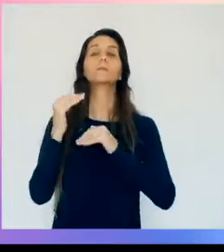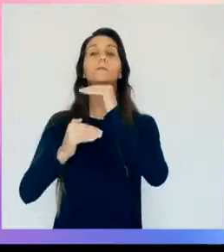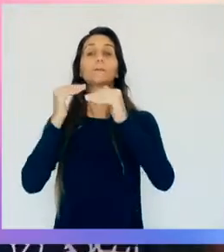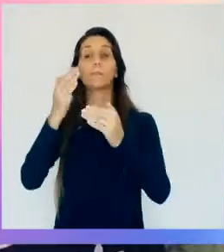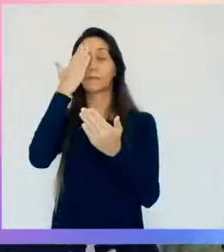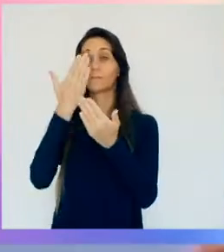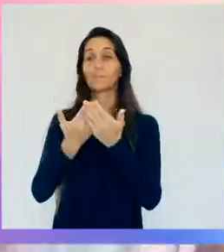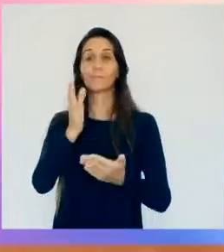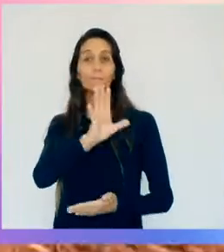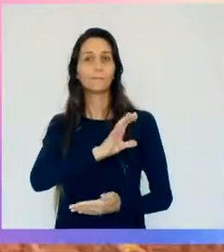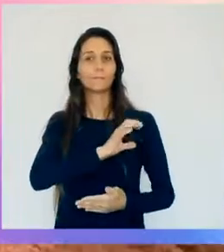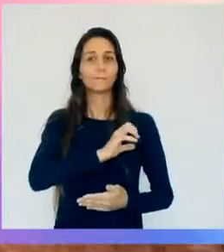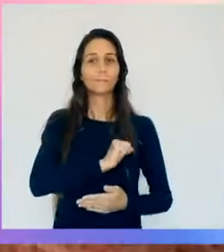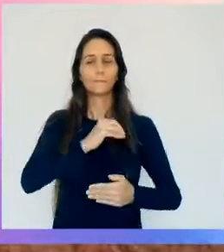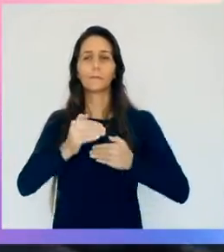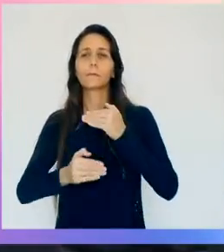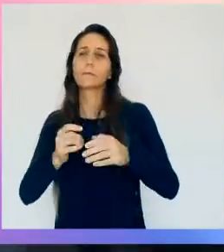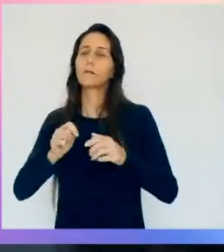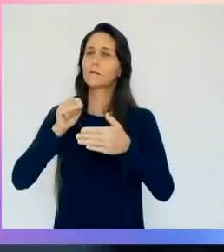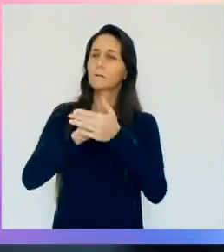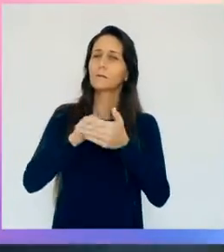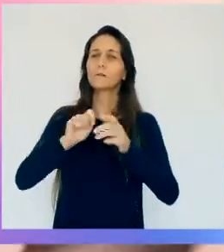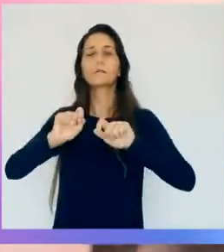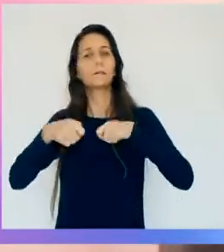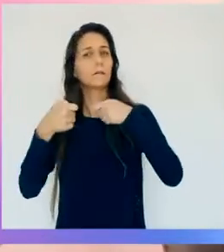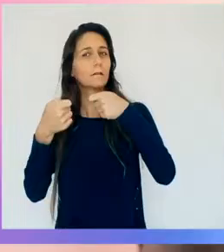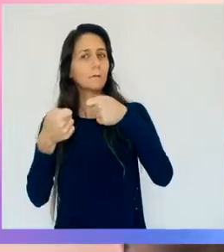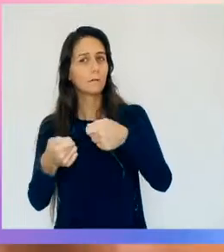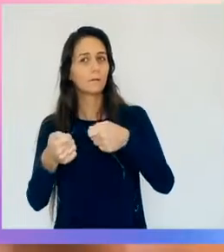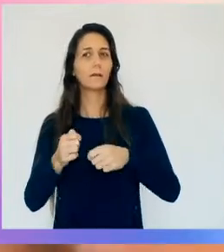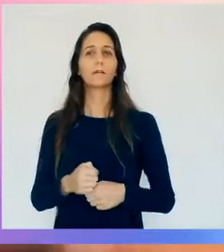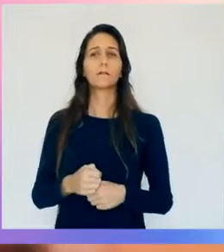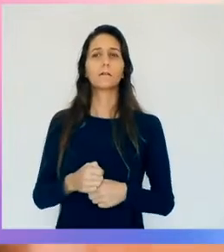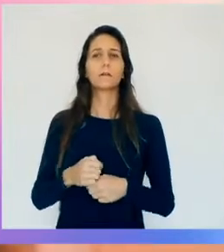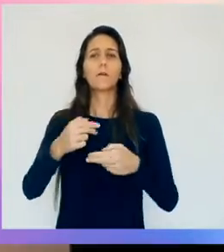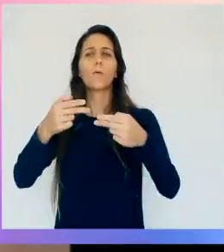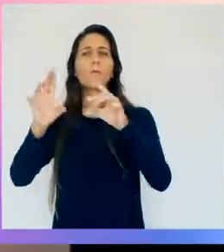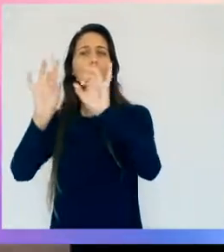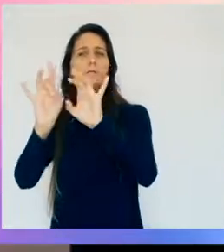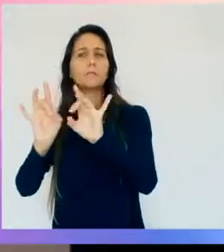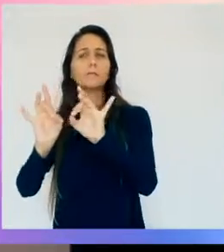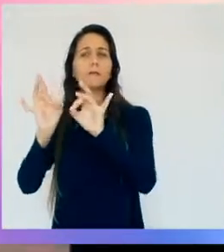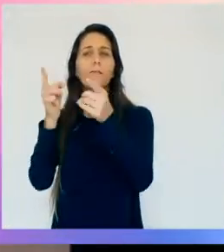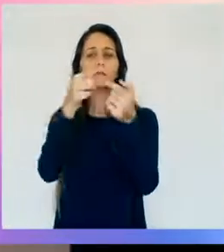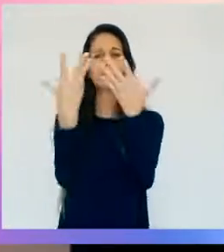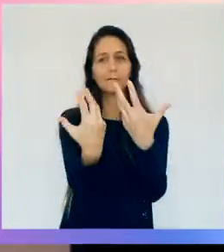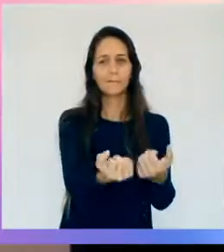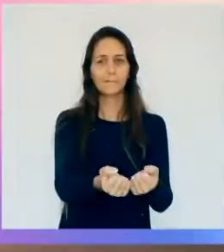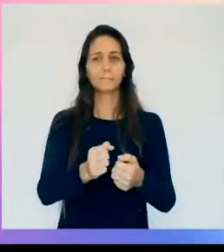elevarte, creer, amar, caminar, subir y avanzar para encontrar lo que el universo quiere te entregar.